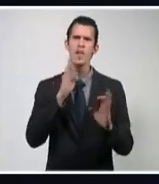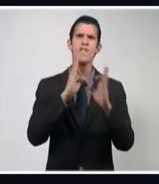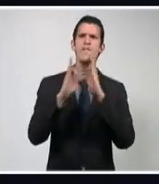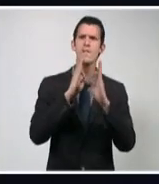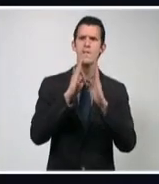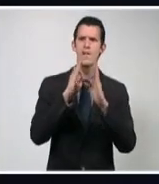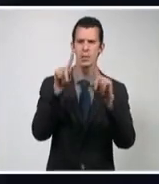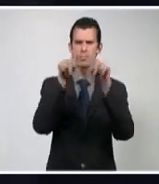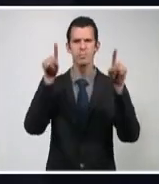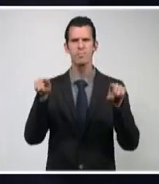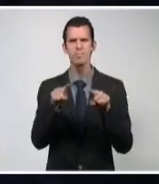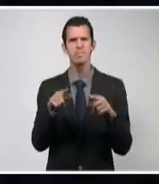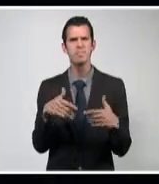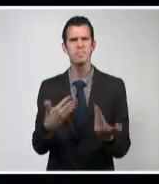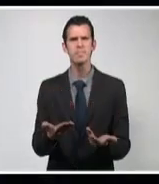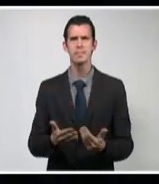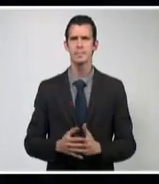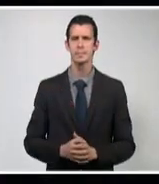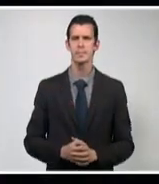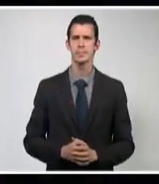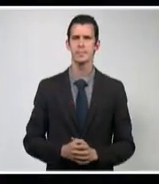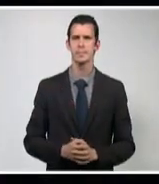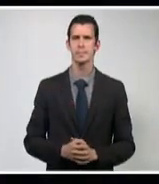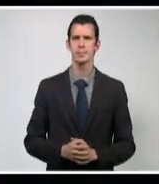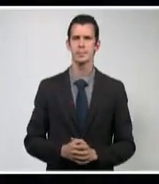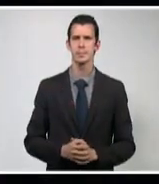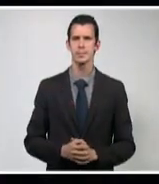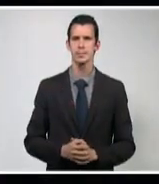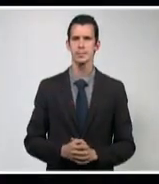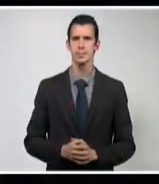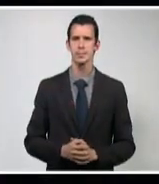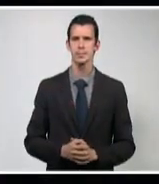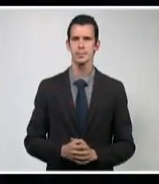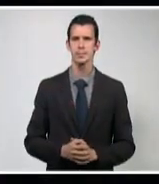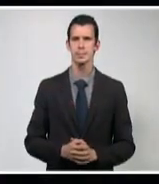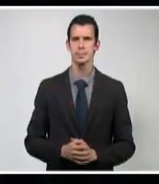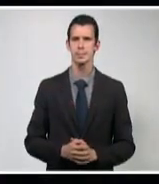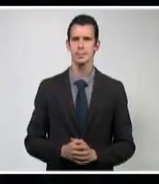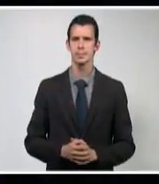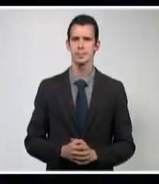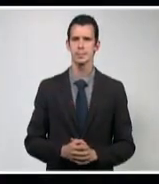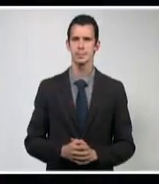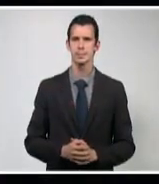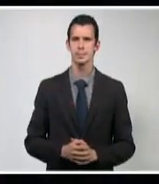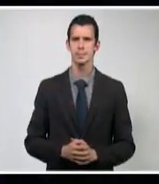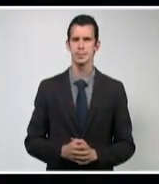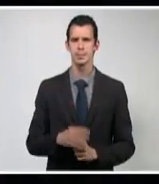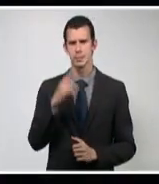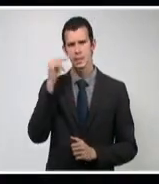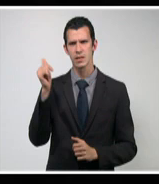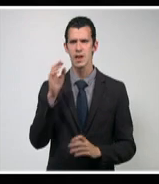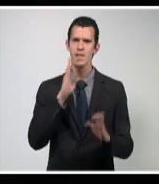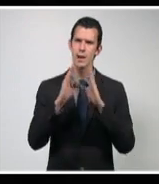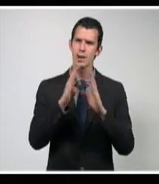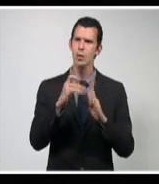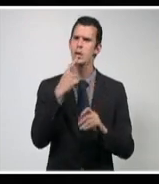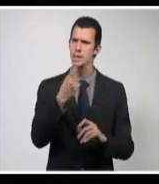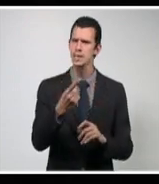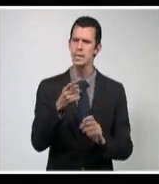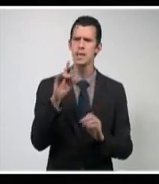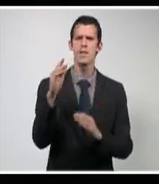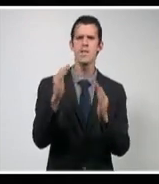estamos manejando. Dice Mauricio Mendoza, aquí está, en su perfil de Facebook, que vive en Las Palmas de Gran Canaria. Algunos vecinos de la zona